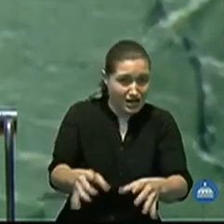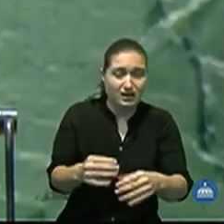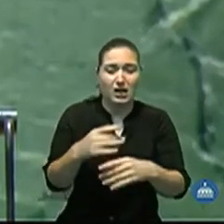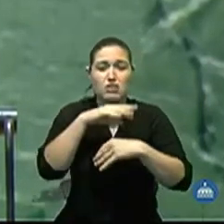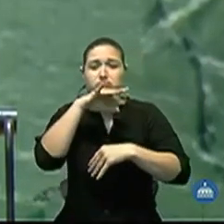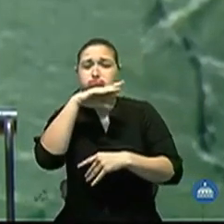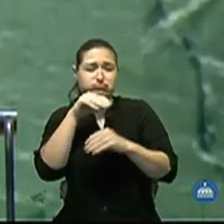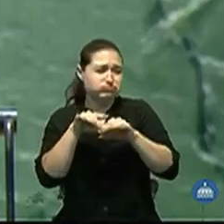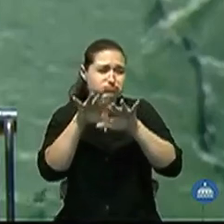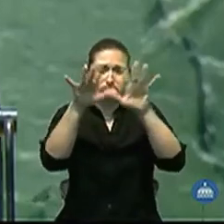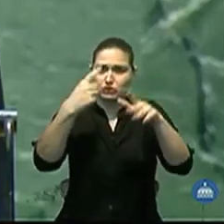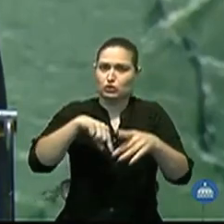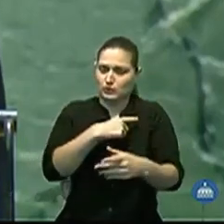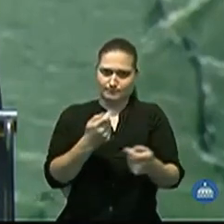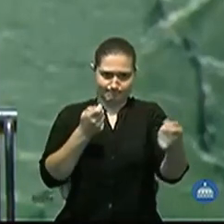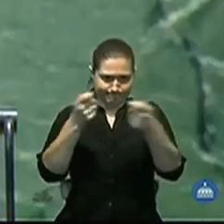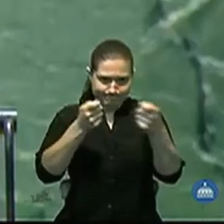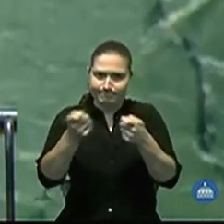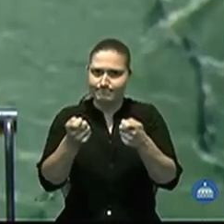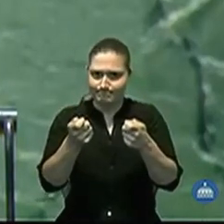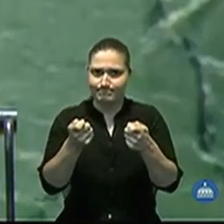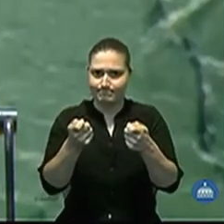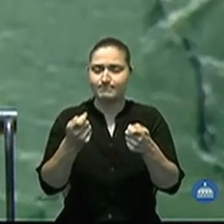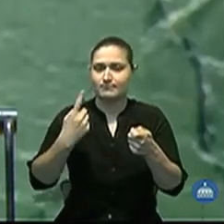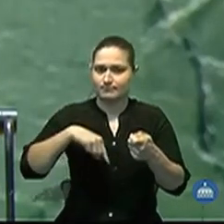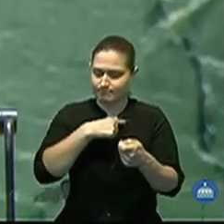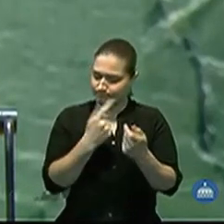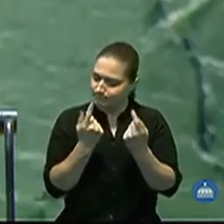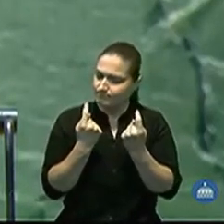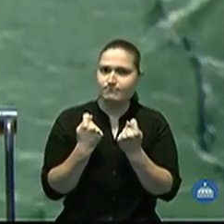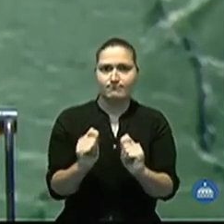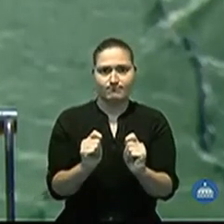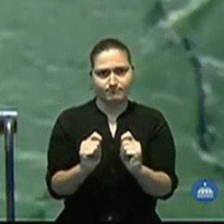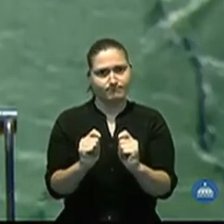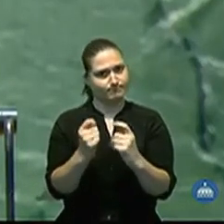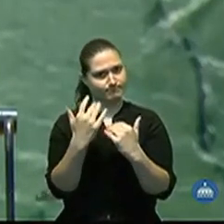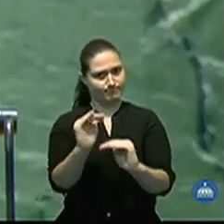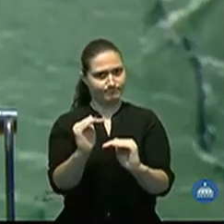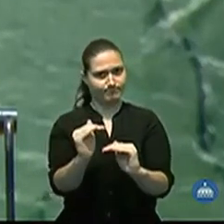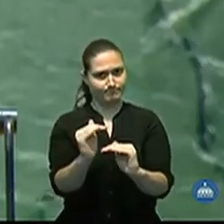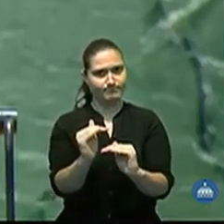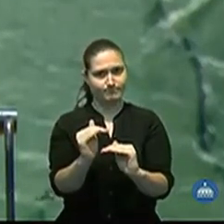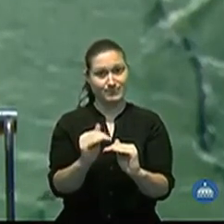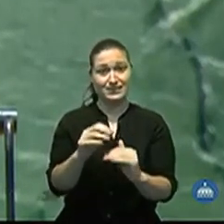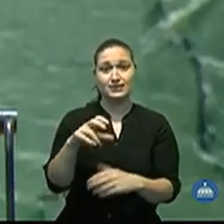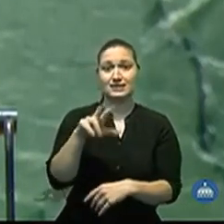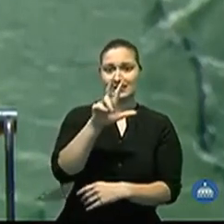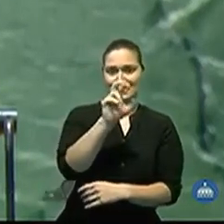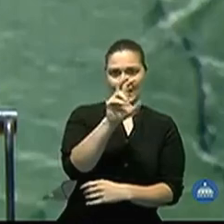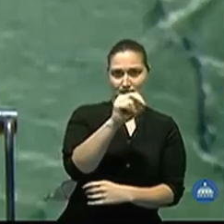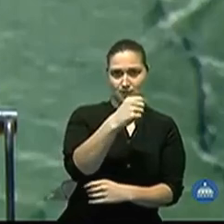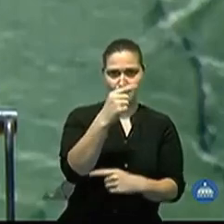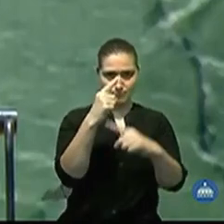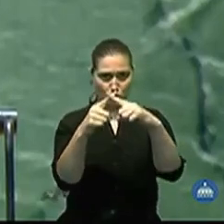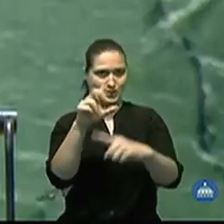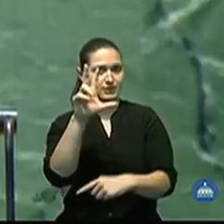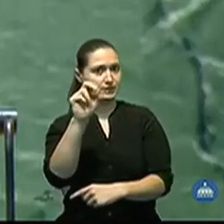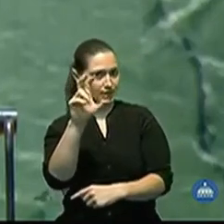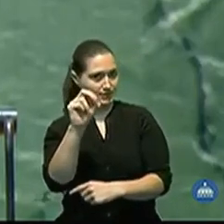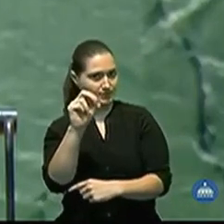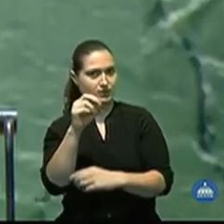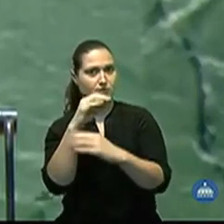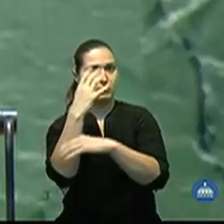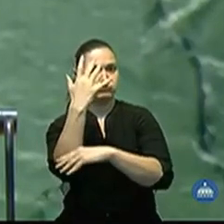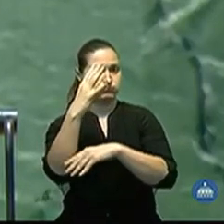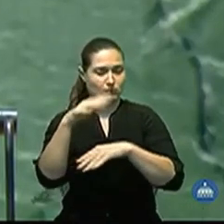fundamental en la creación del Fondo para Daños y Pérdidas y alcanzando la meta del 30 por 30 en la protección de nuestro territorio